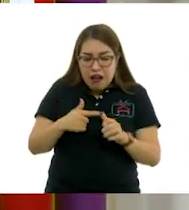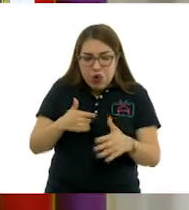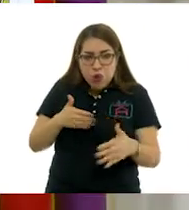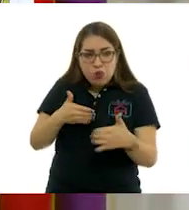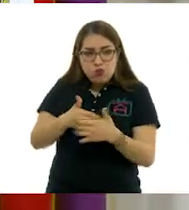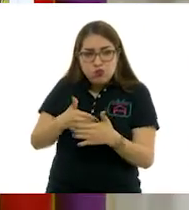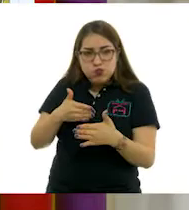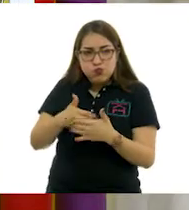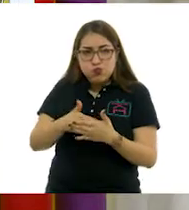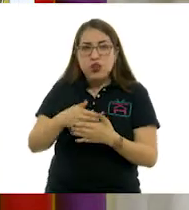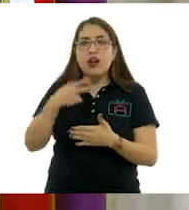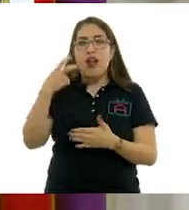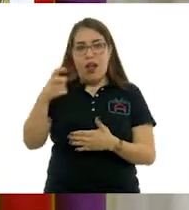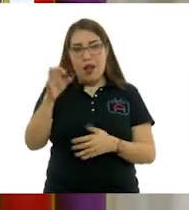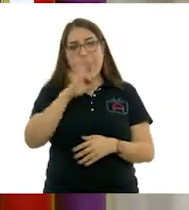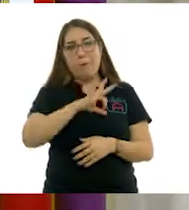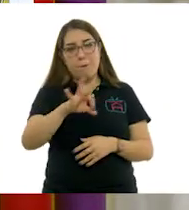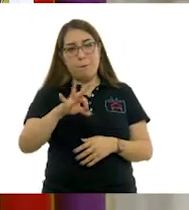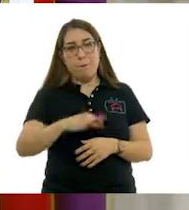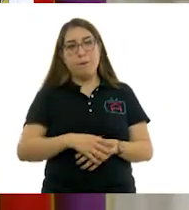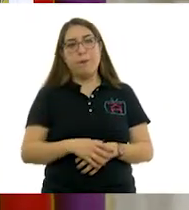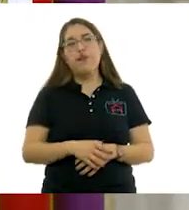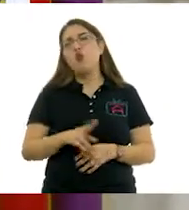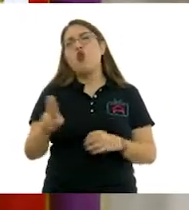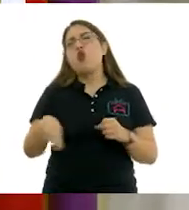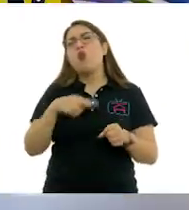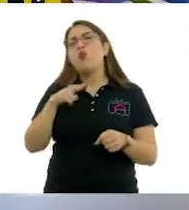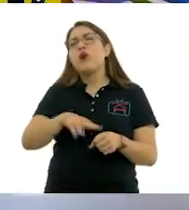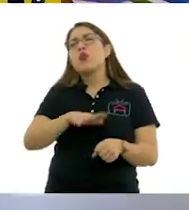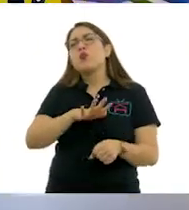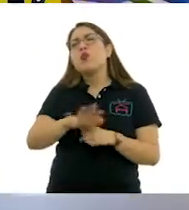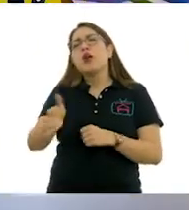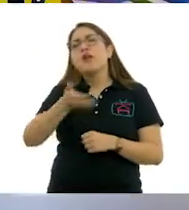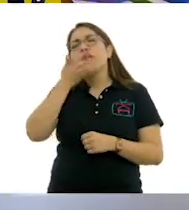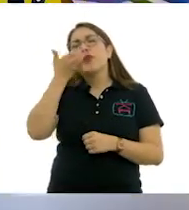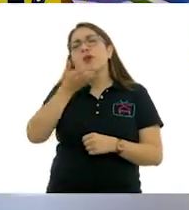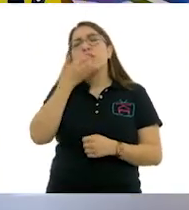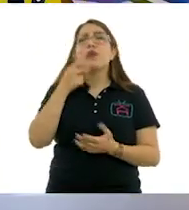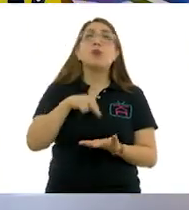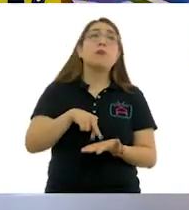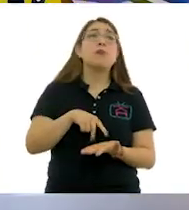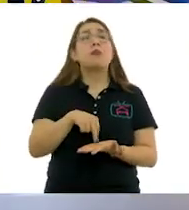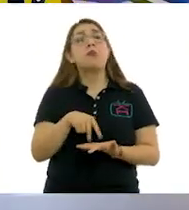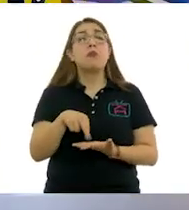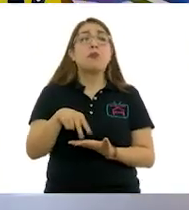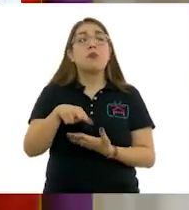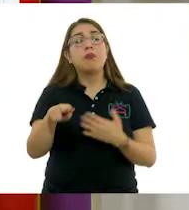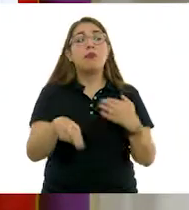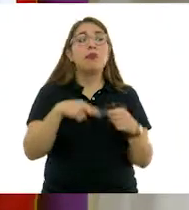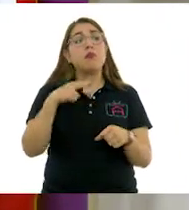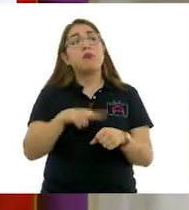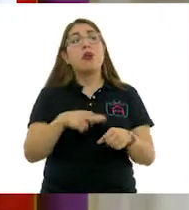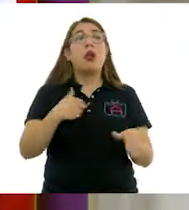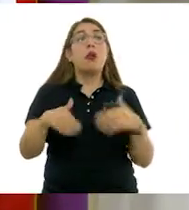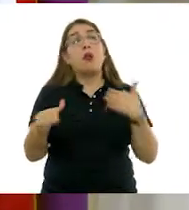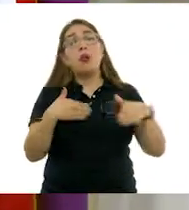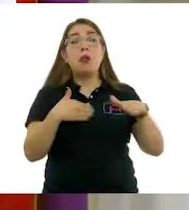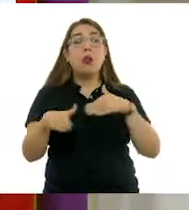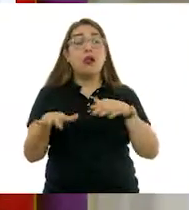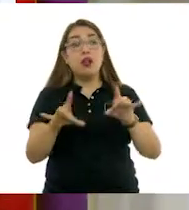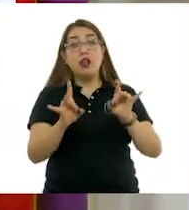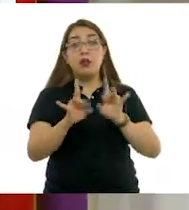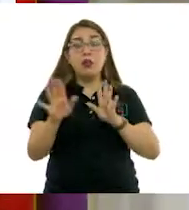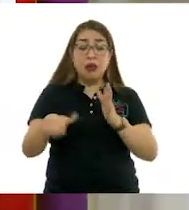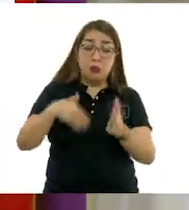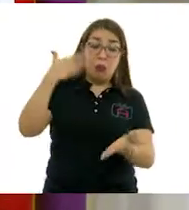manera pues no convencional. Convencional es cuando caminamos y entonces de repente hay algo ahí y ¡ay! Te tropiezas y dices, ¿qué hago?